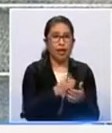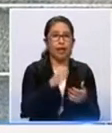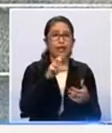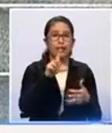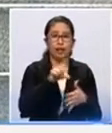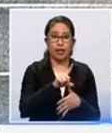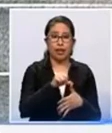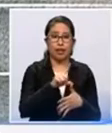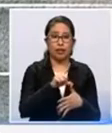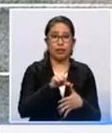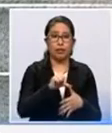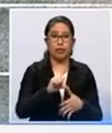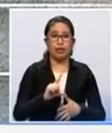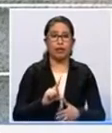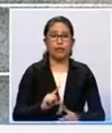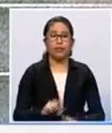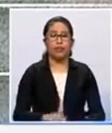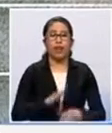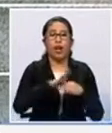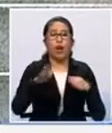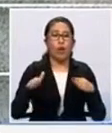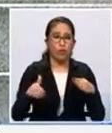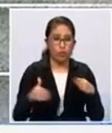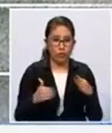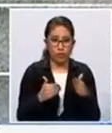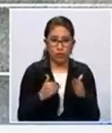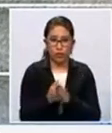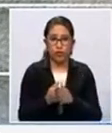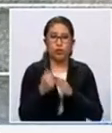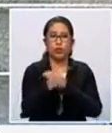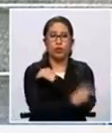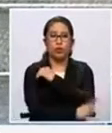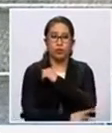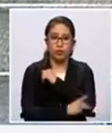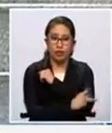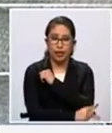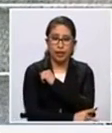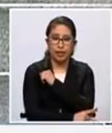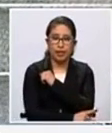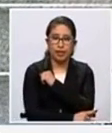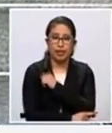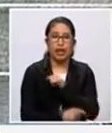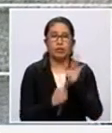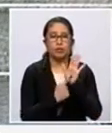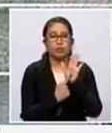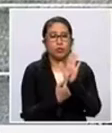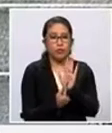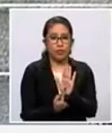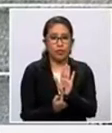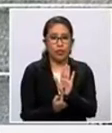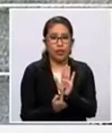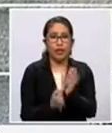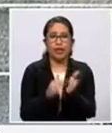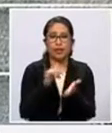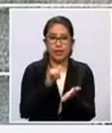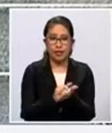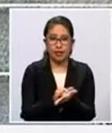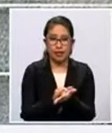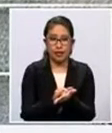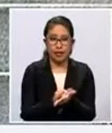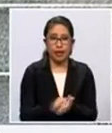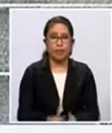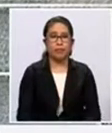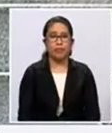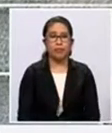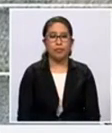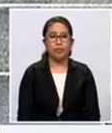Latinoamérica. En todos los casos, todos los países han demostrado y sobre todo han